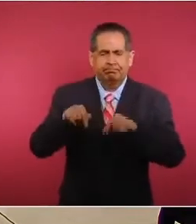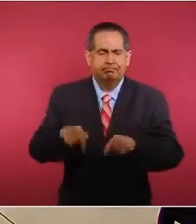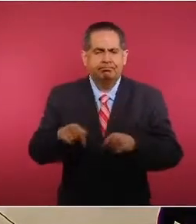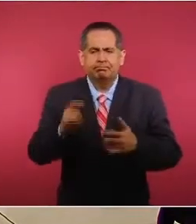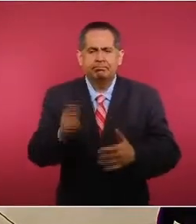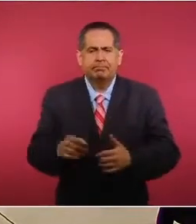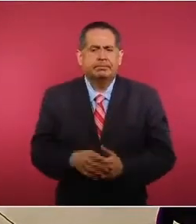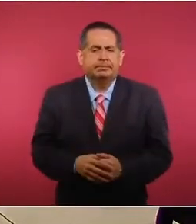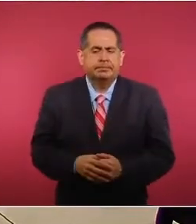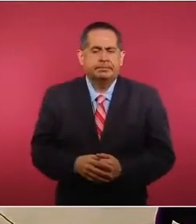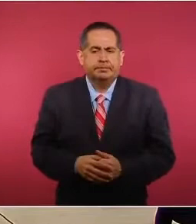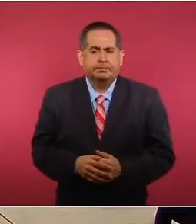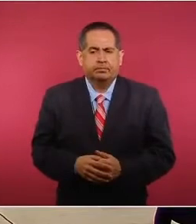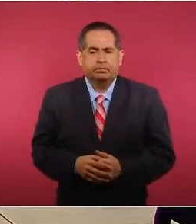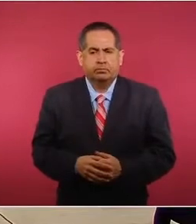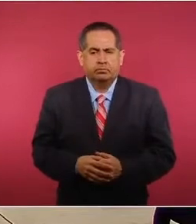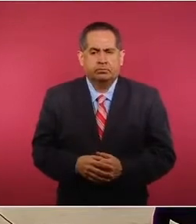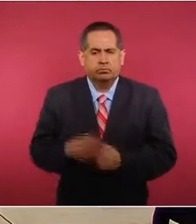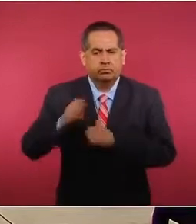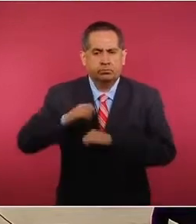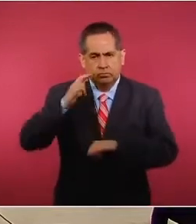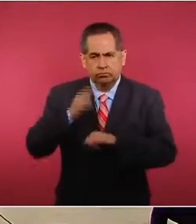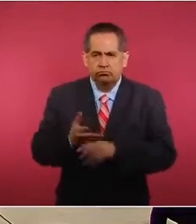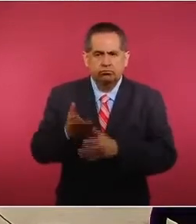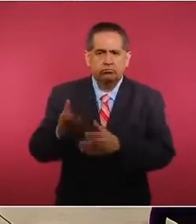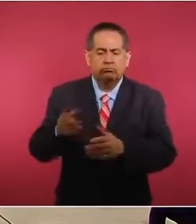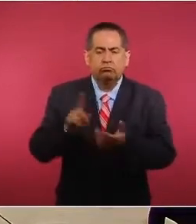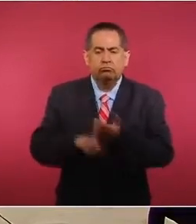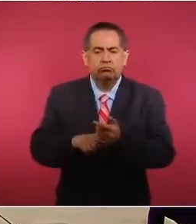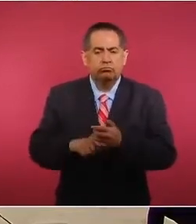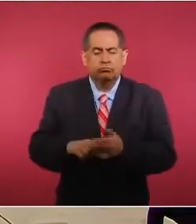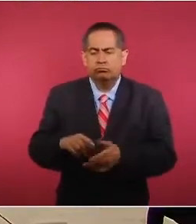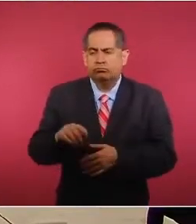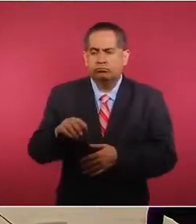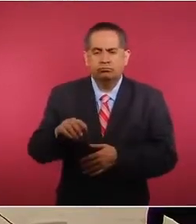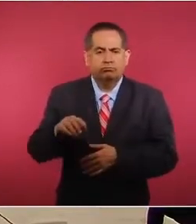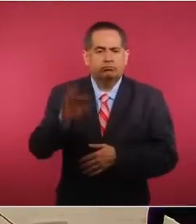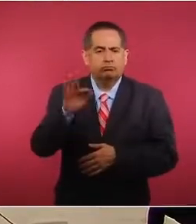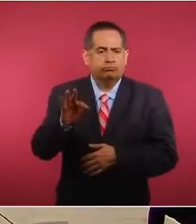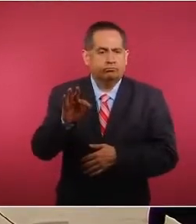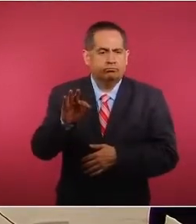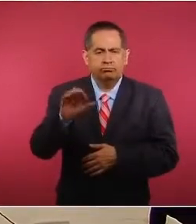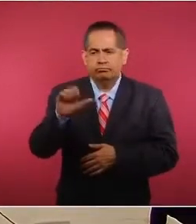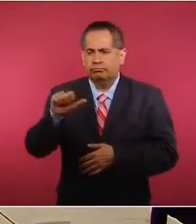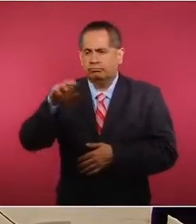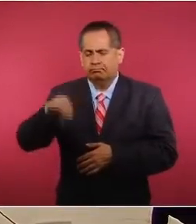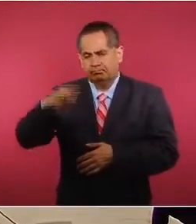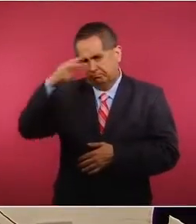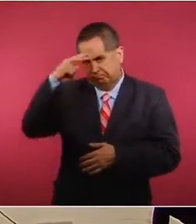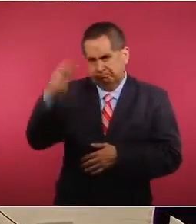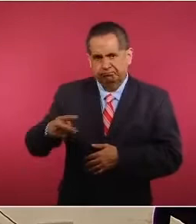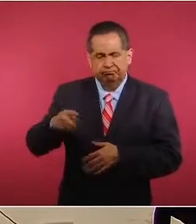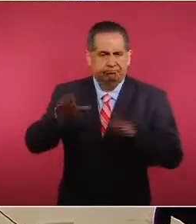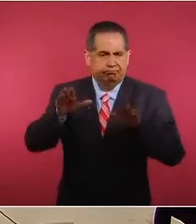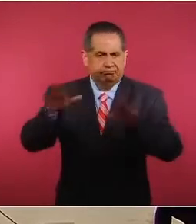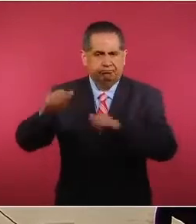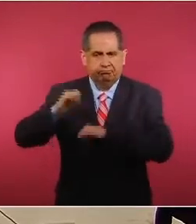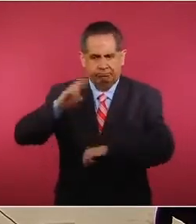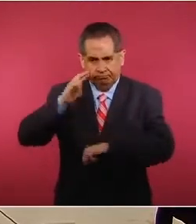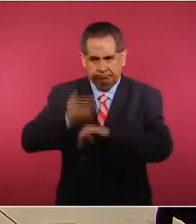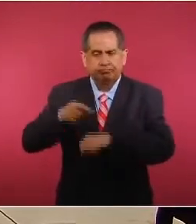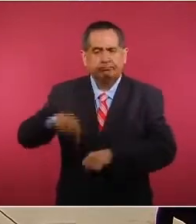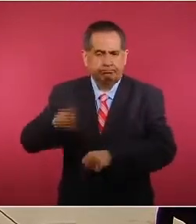queda a cargo de la Fuerza Aérea. Ellos son los